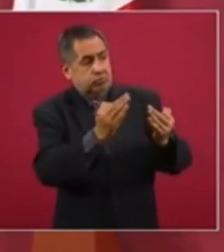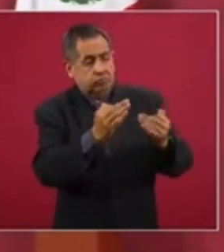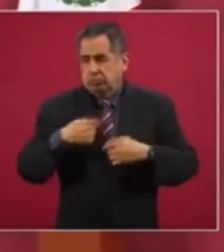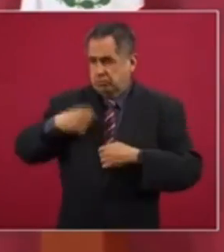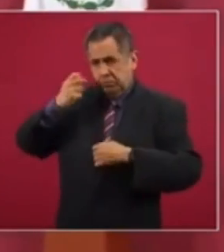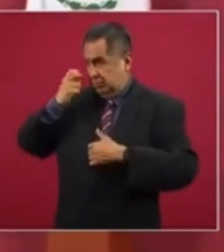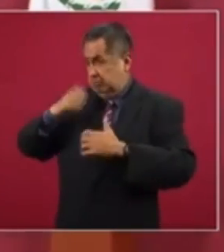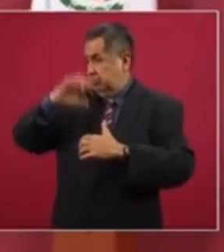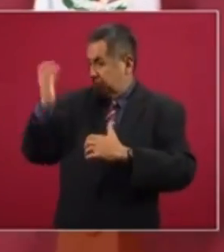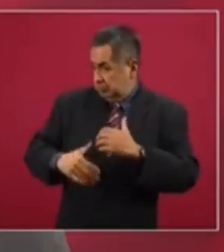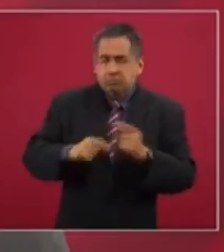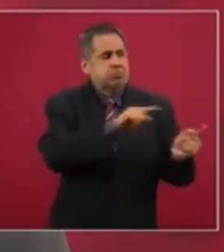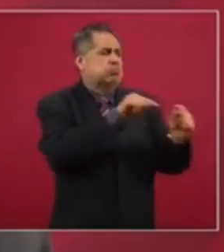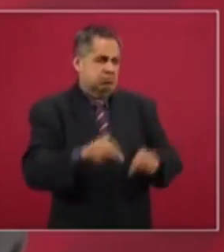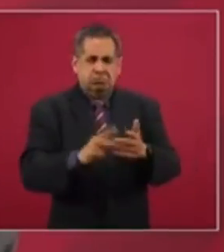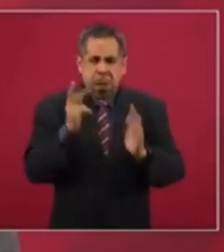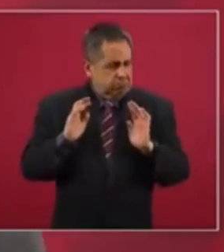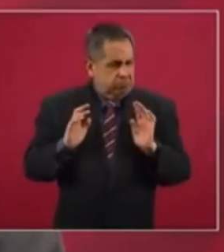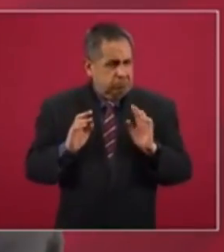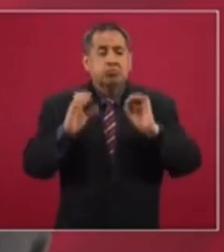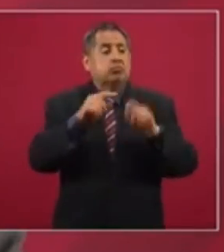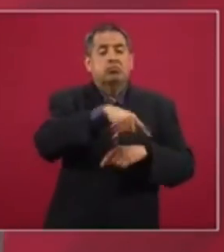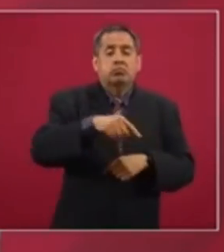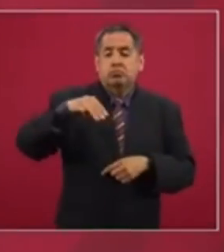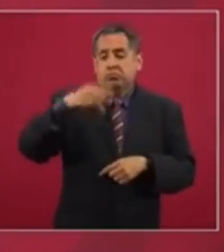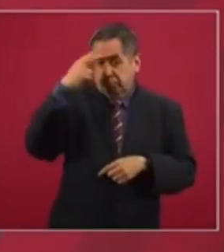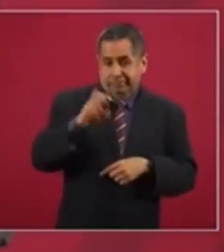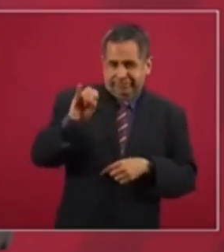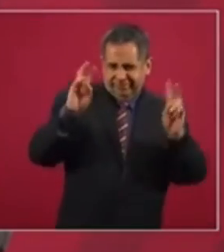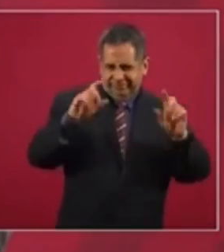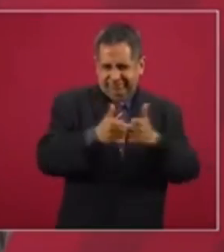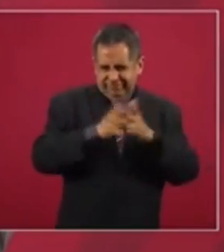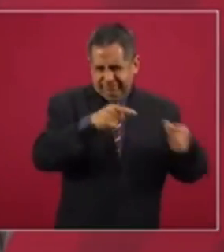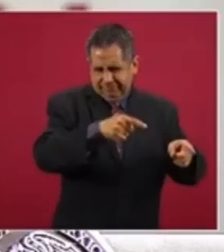y regresa. Si están los de México, sí, lo mismo,